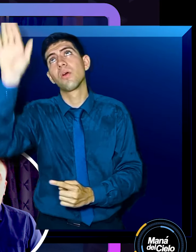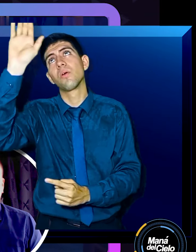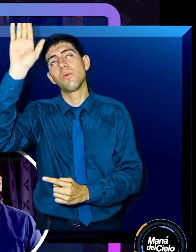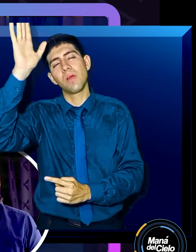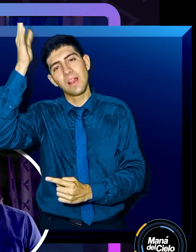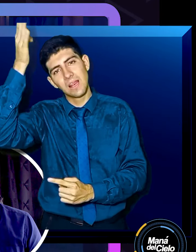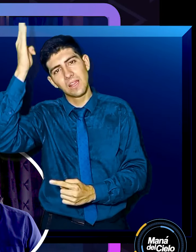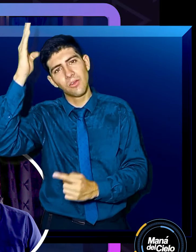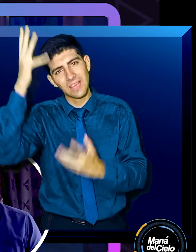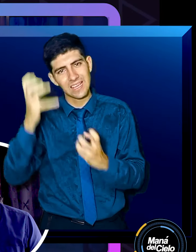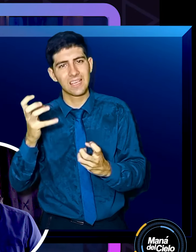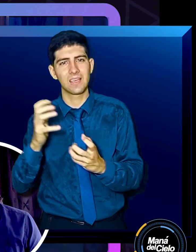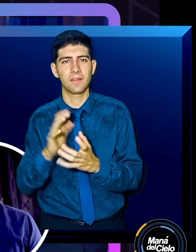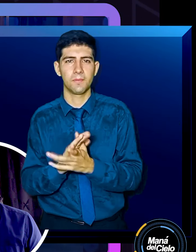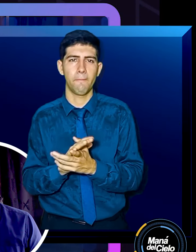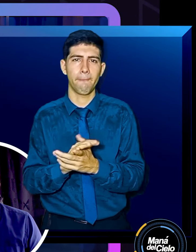ti.